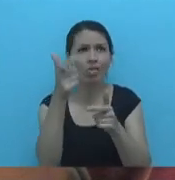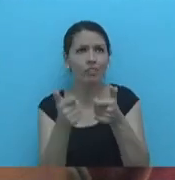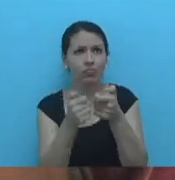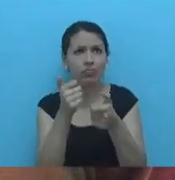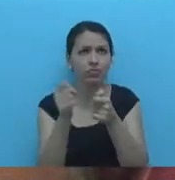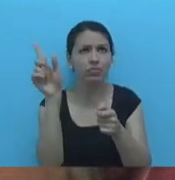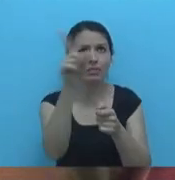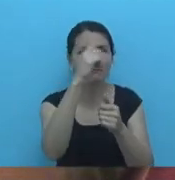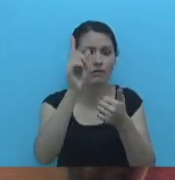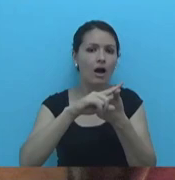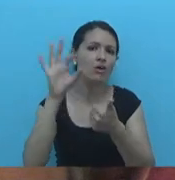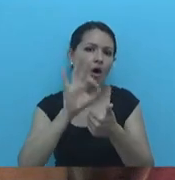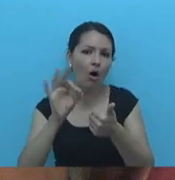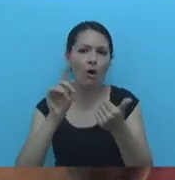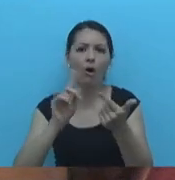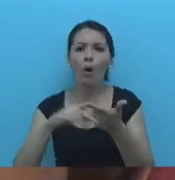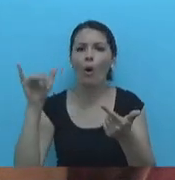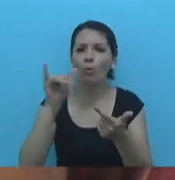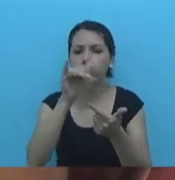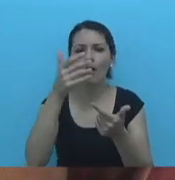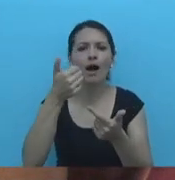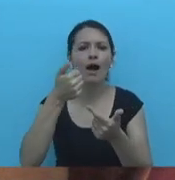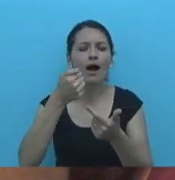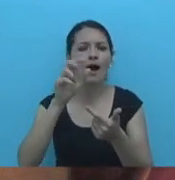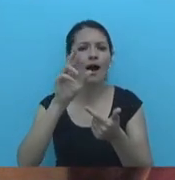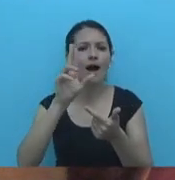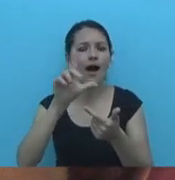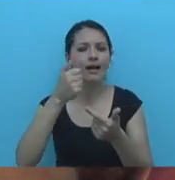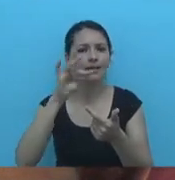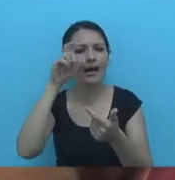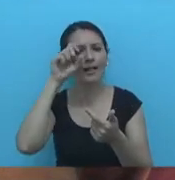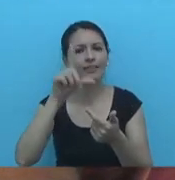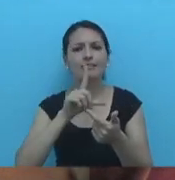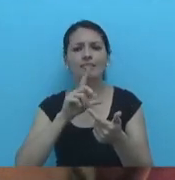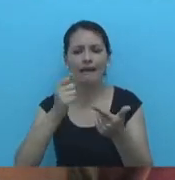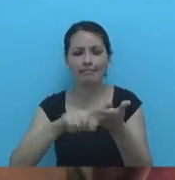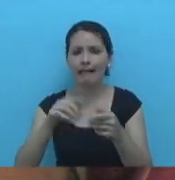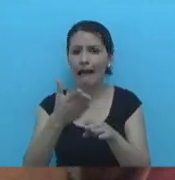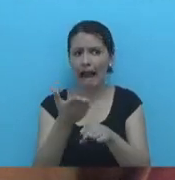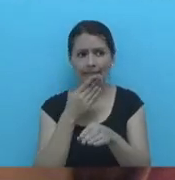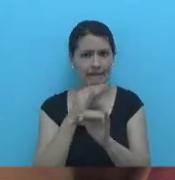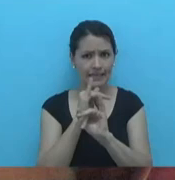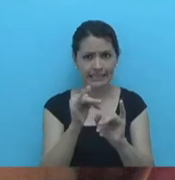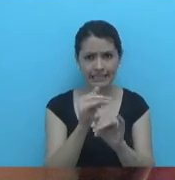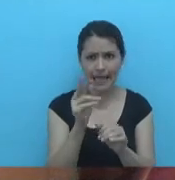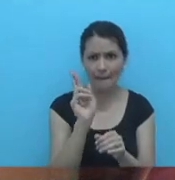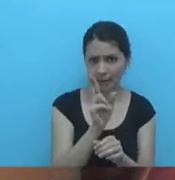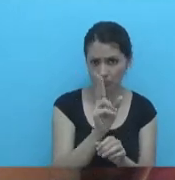delta, parapentes con o sin motor, se llevan a cabo sin previo conocimiento y autorización de la autoridad aeronáutica, la